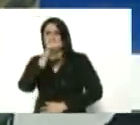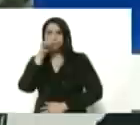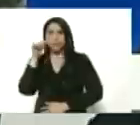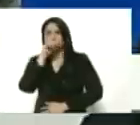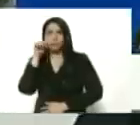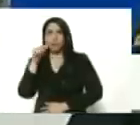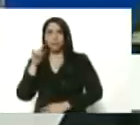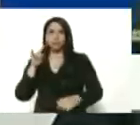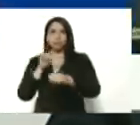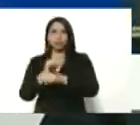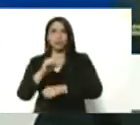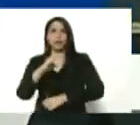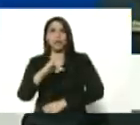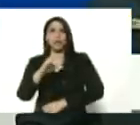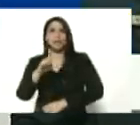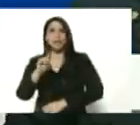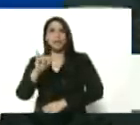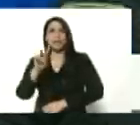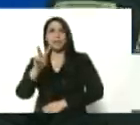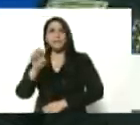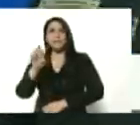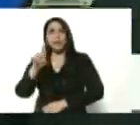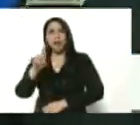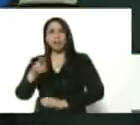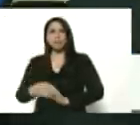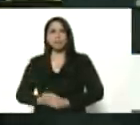narcotraficante y traidor Cliver Alcalá Cordones